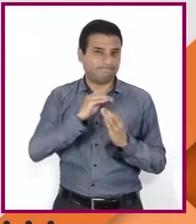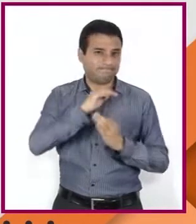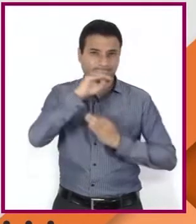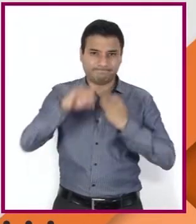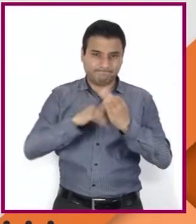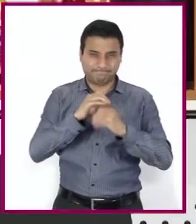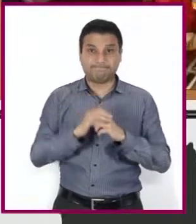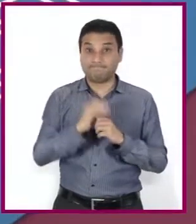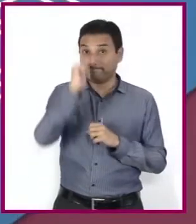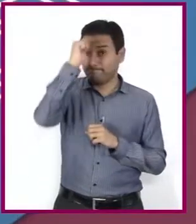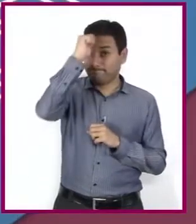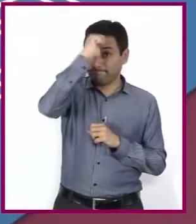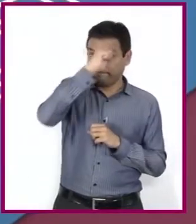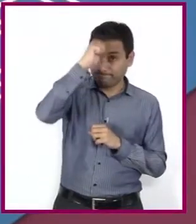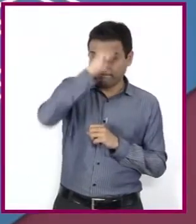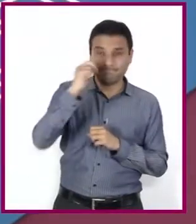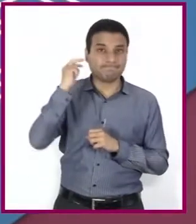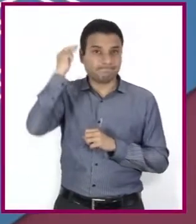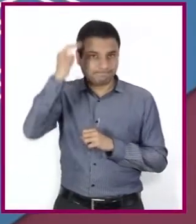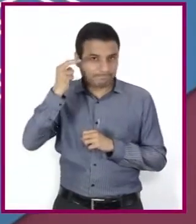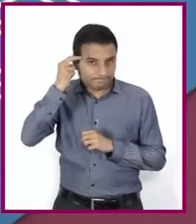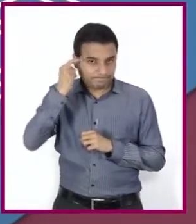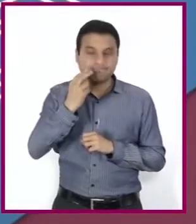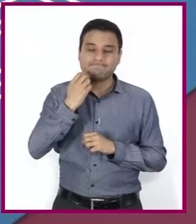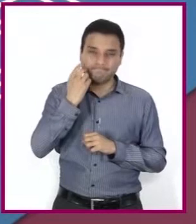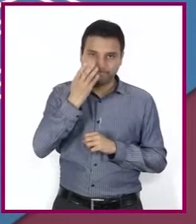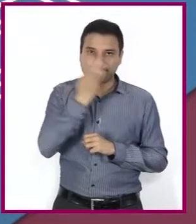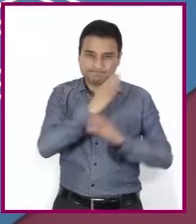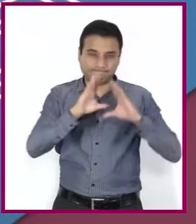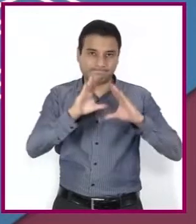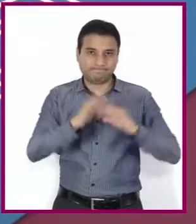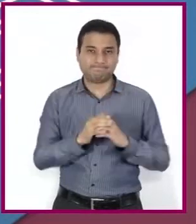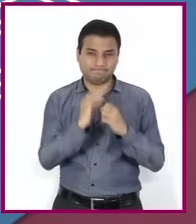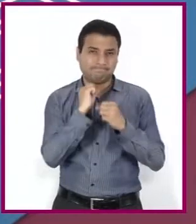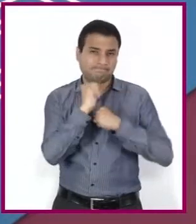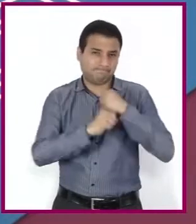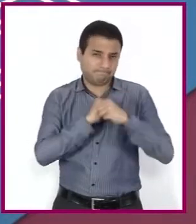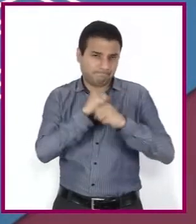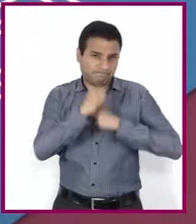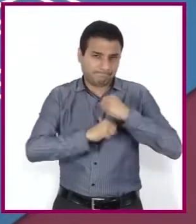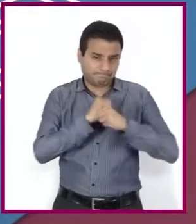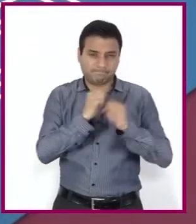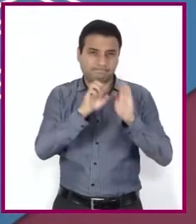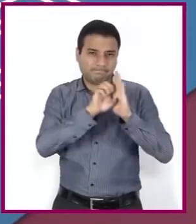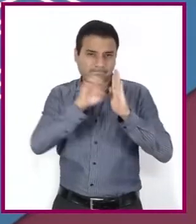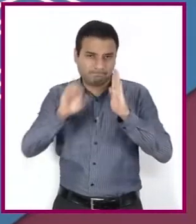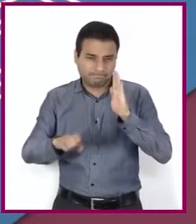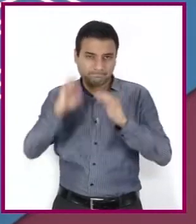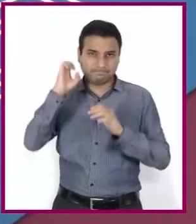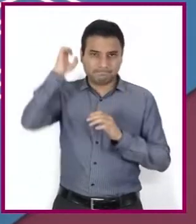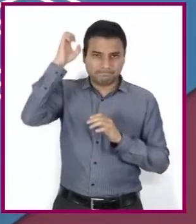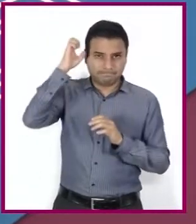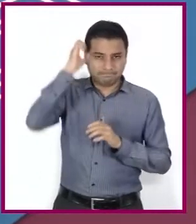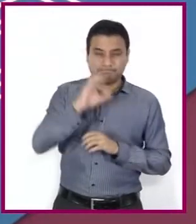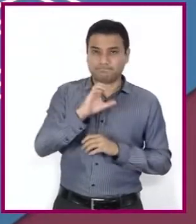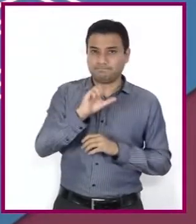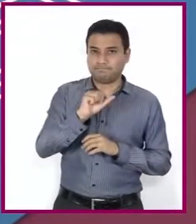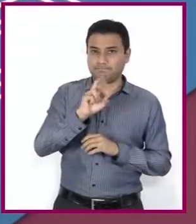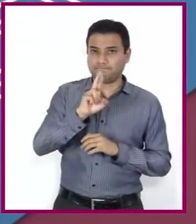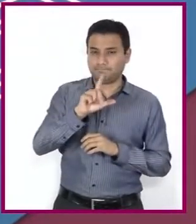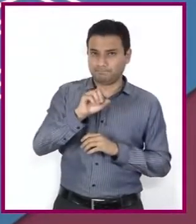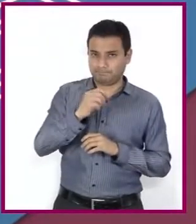sacerdotes que a reyes, por lo que, con el paso de los años, figuras políticas como el emperador Carlomagno o el rey